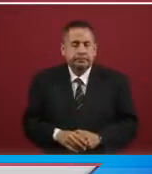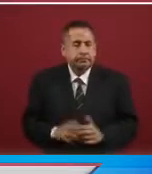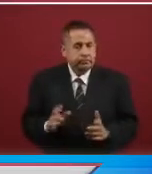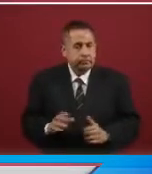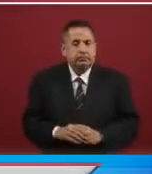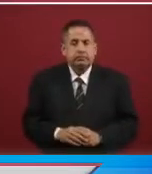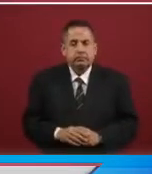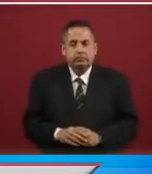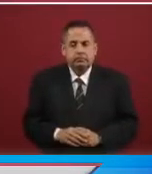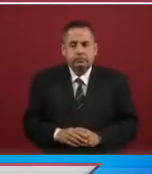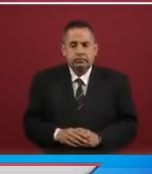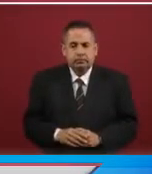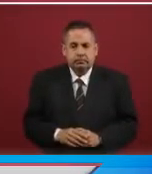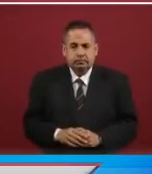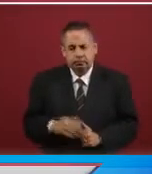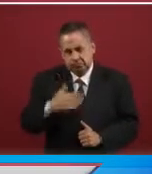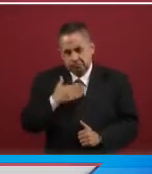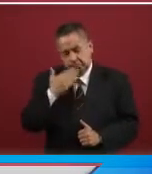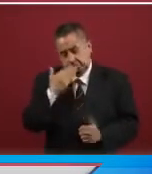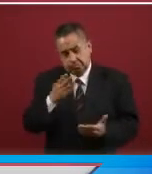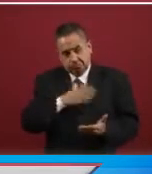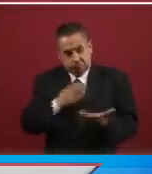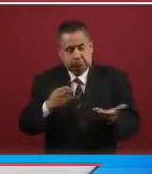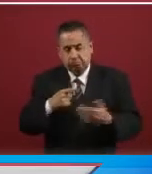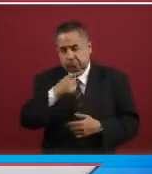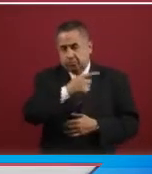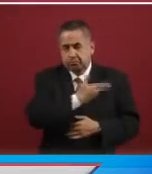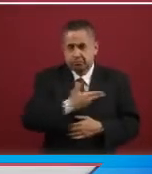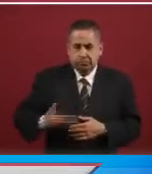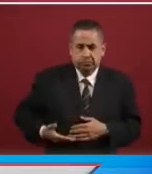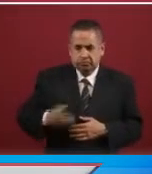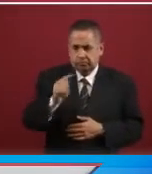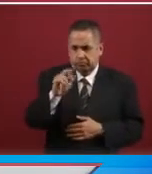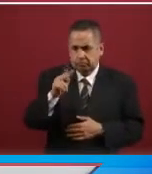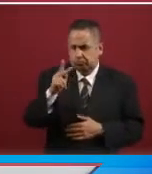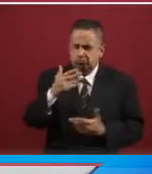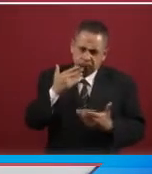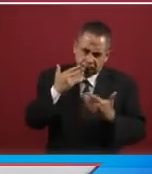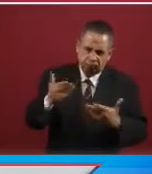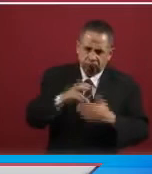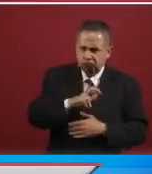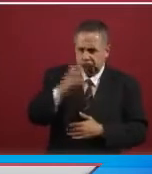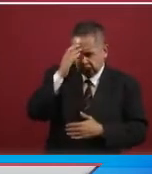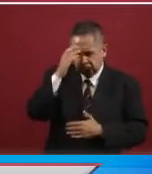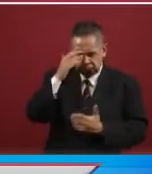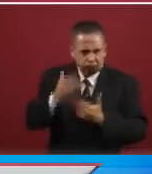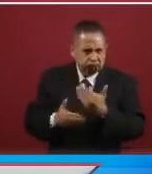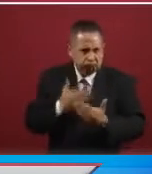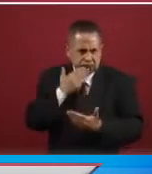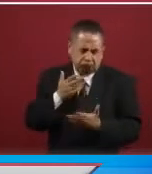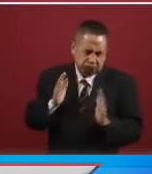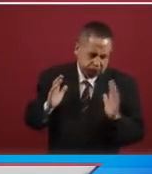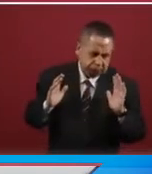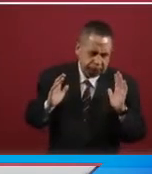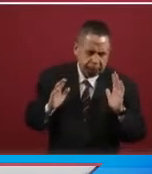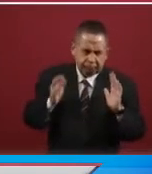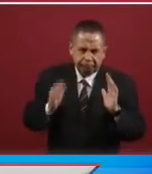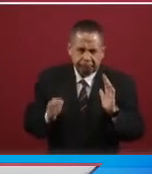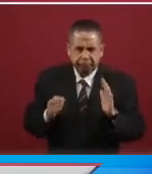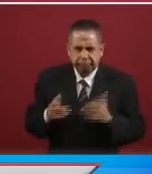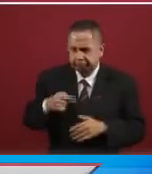Reconocimiento de Trump. Yo celebro que el presidente Trump esté reconociendo que